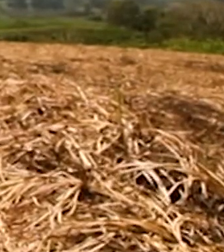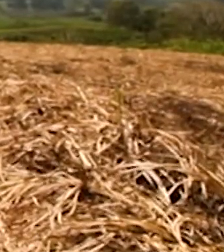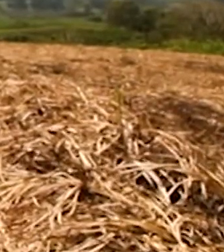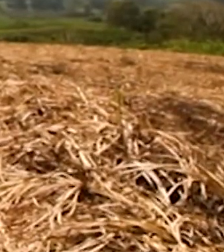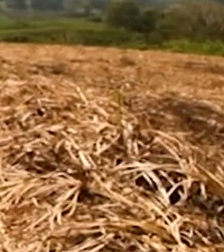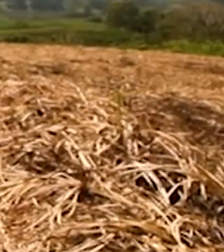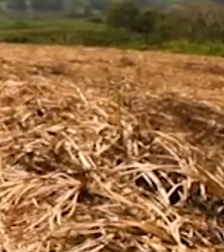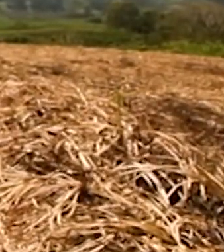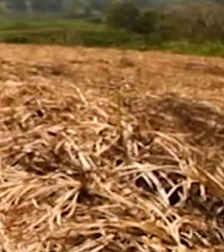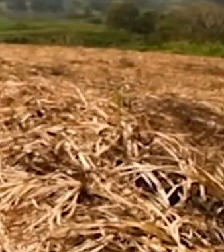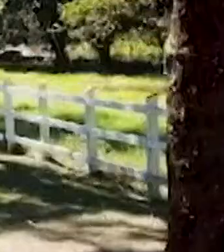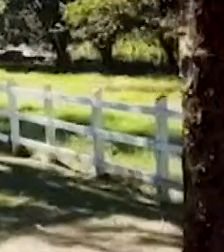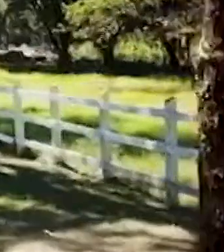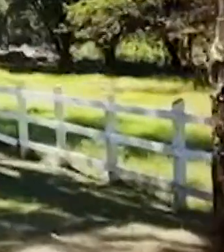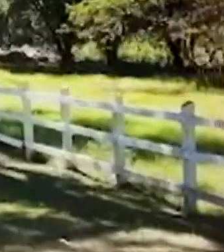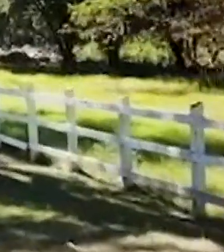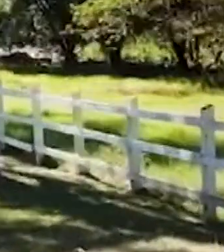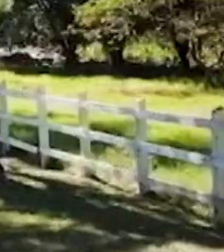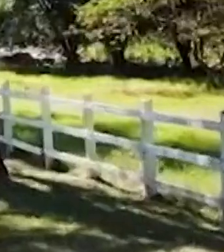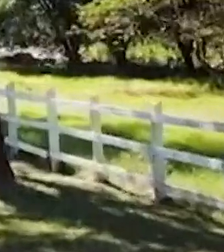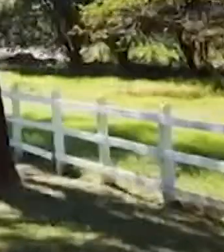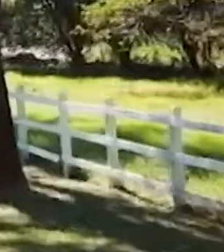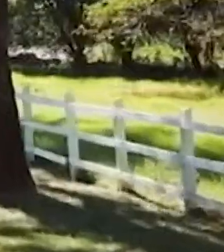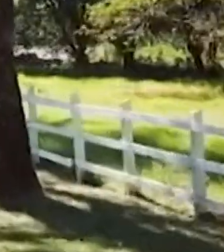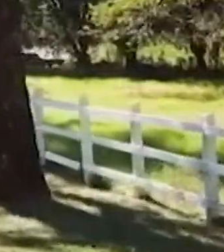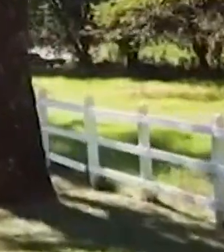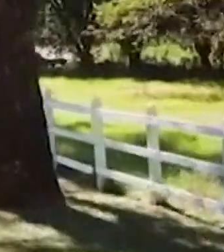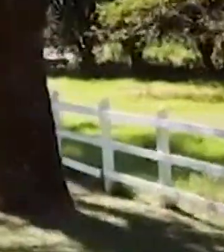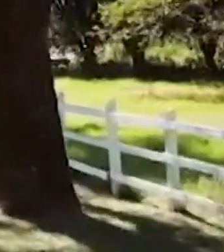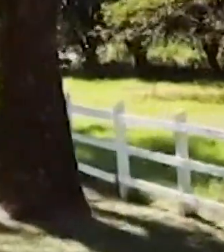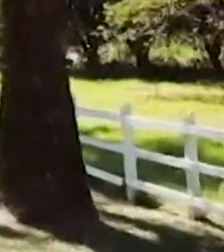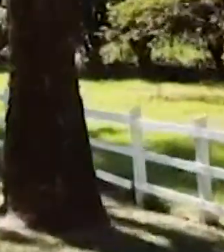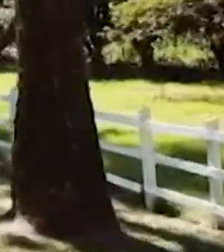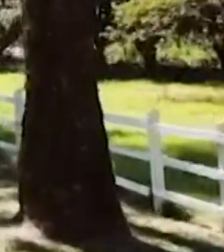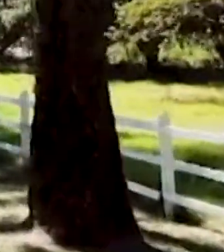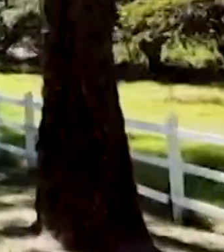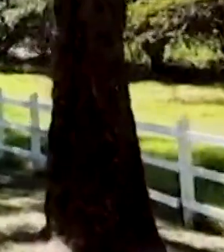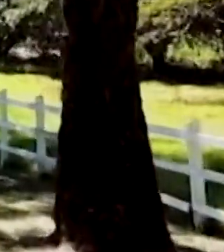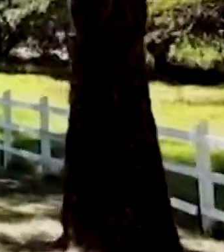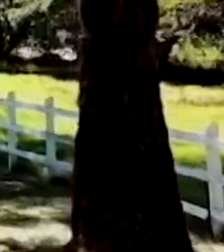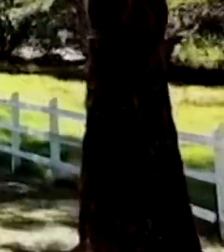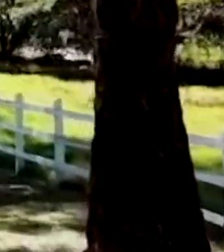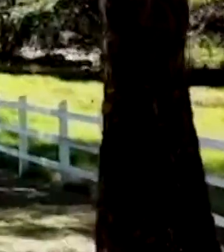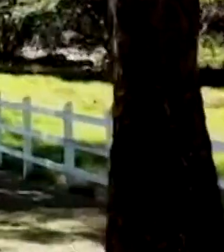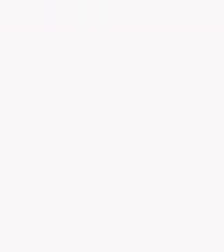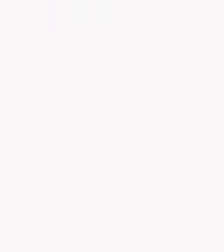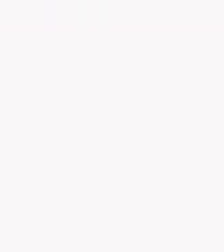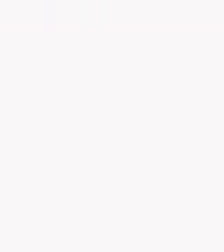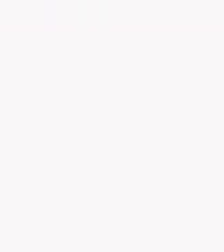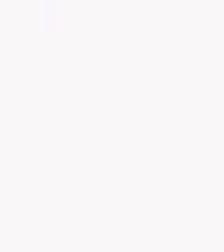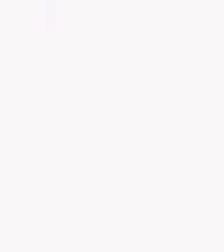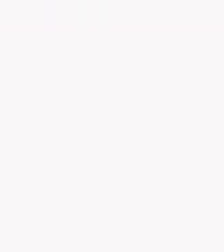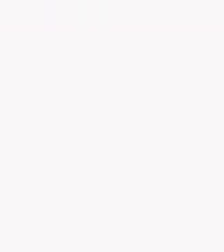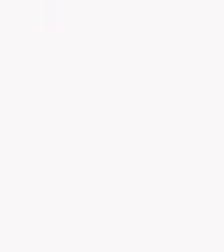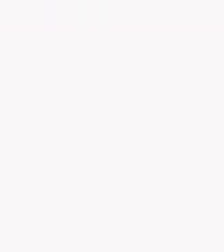no quieren que se sepan. El domingo 31 a las 10 de la mañana y a las 7:30 de la